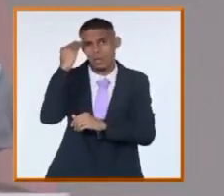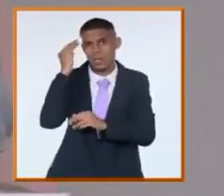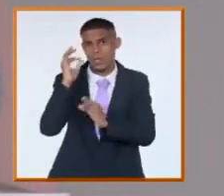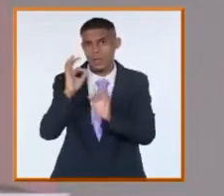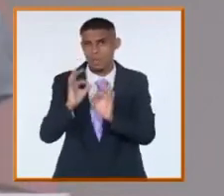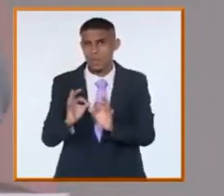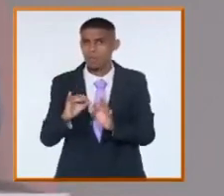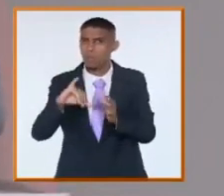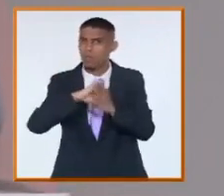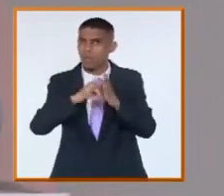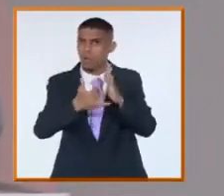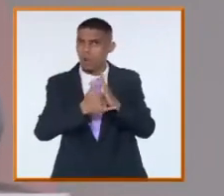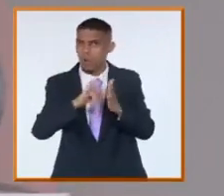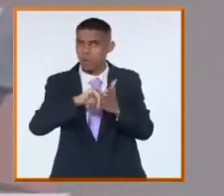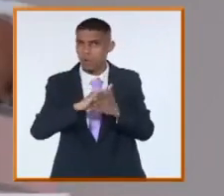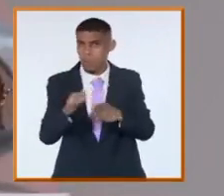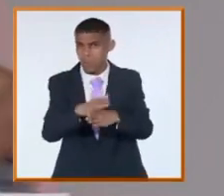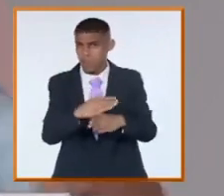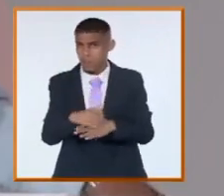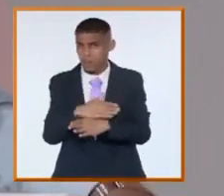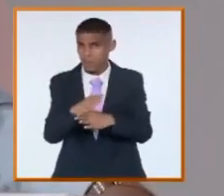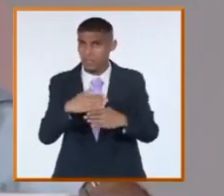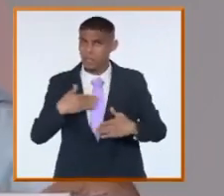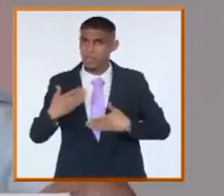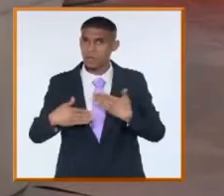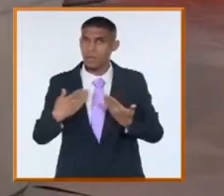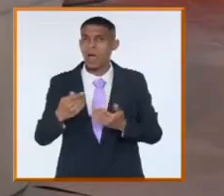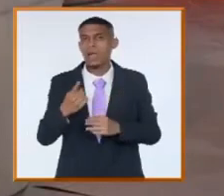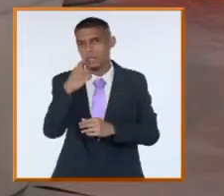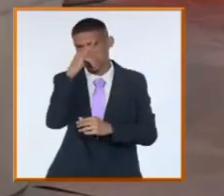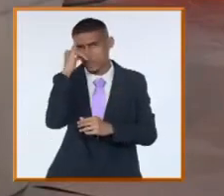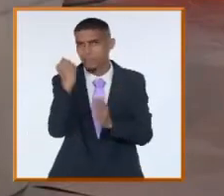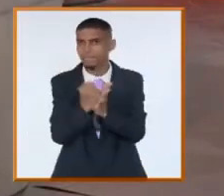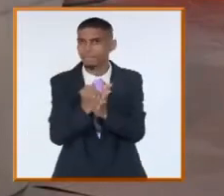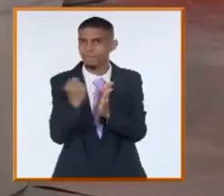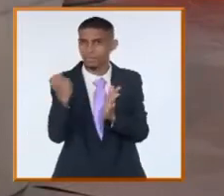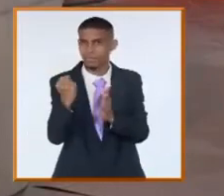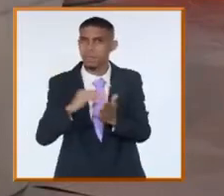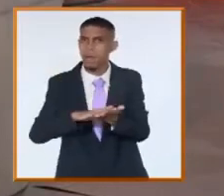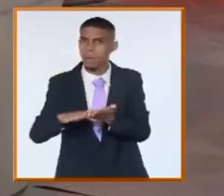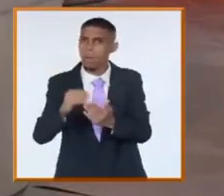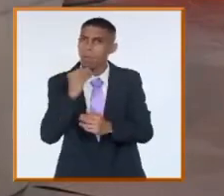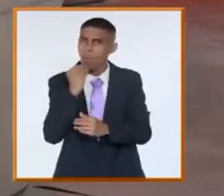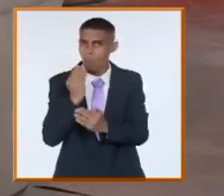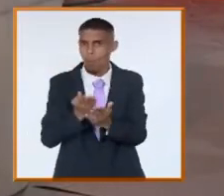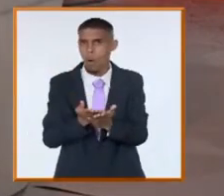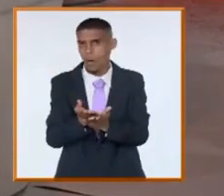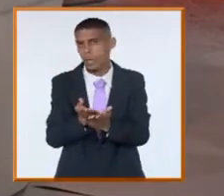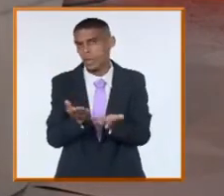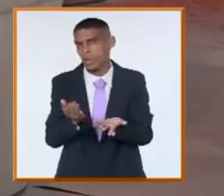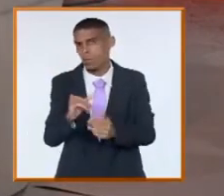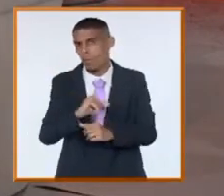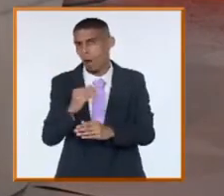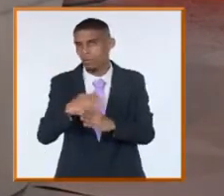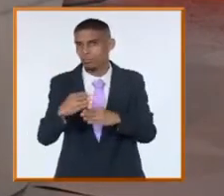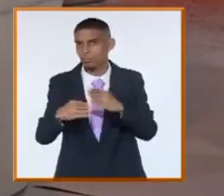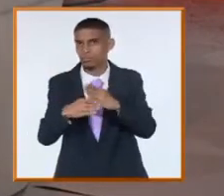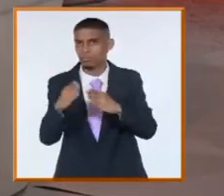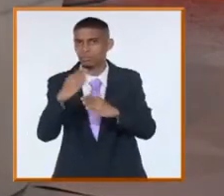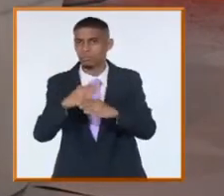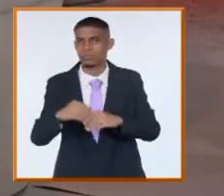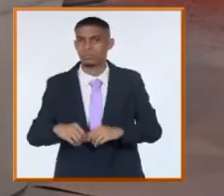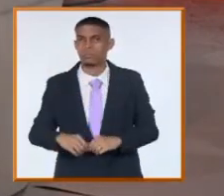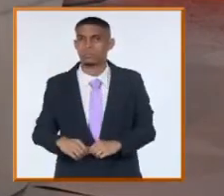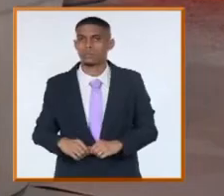o de proyecto o de las actividades es que se le da el permiso no se le da más más permiso